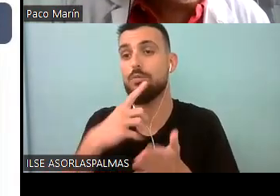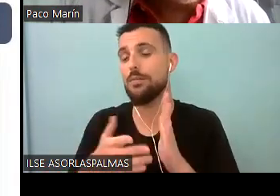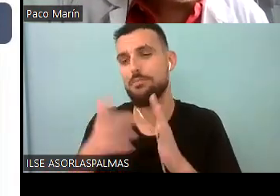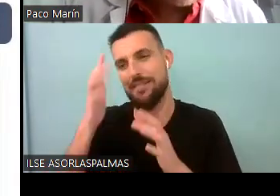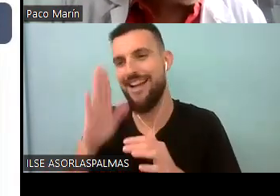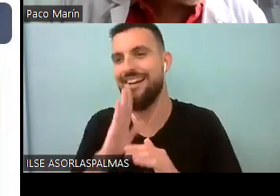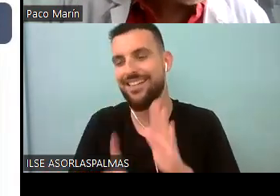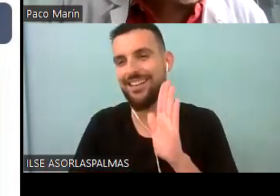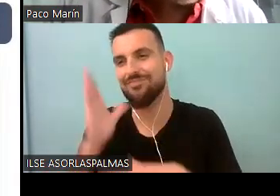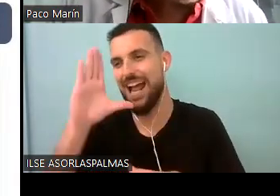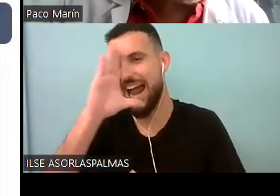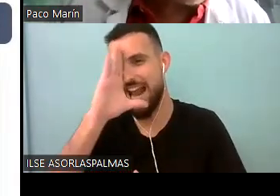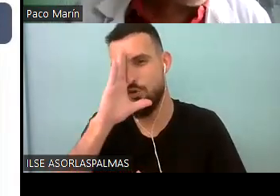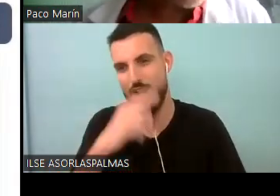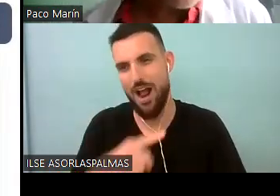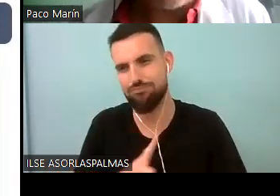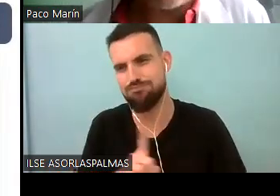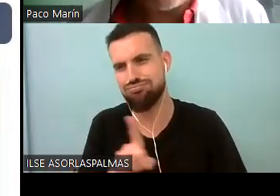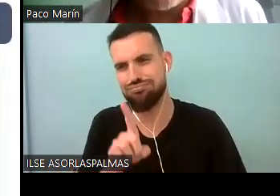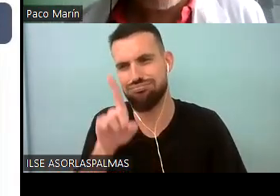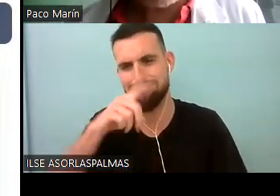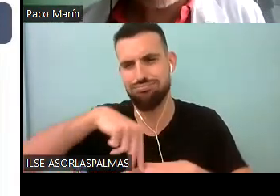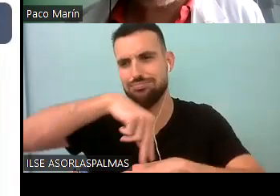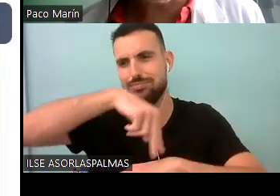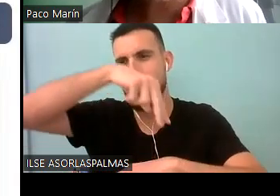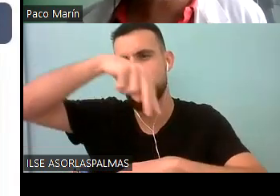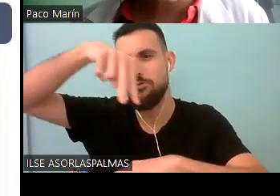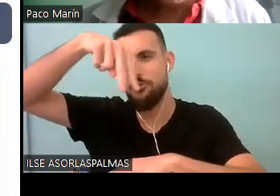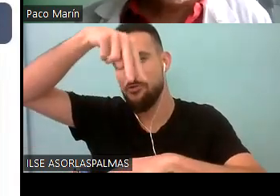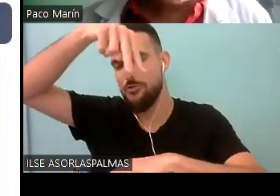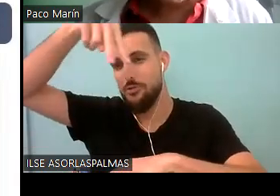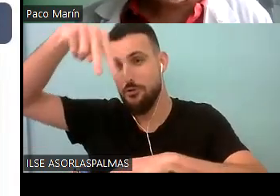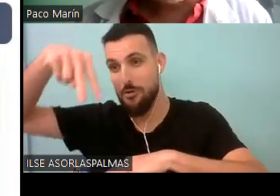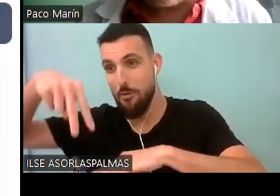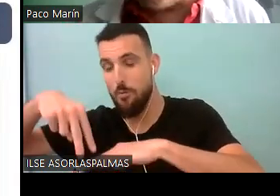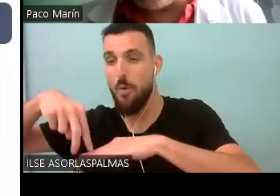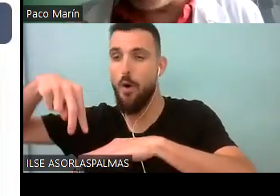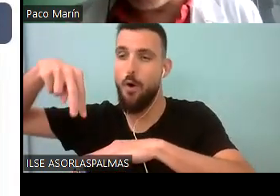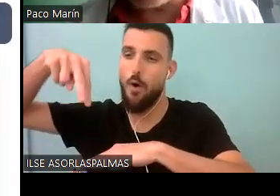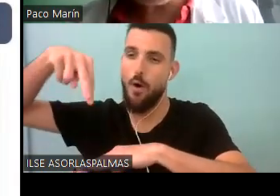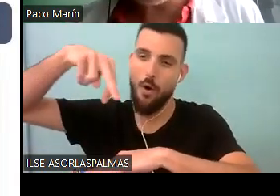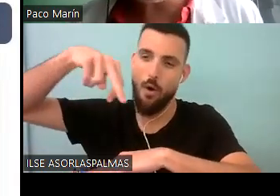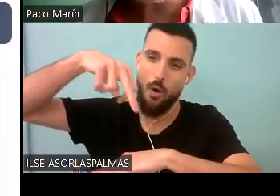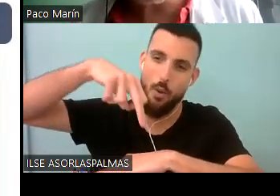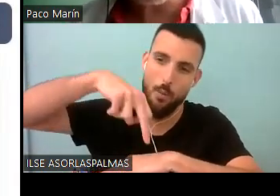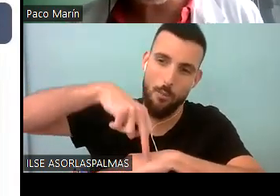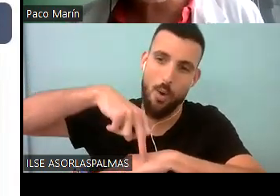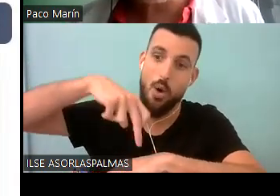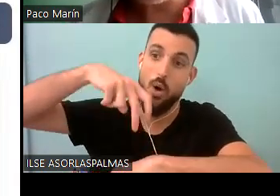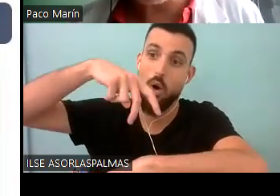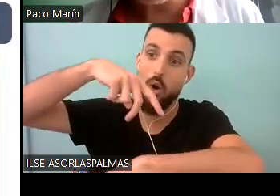que probablemente nuestros nietos o nuestros bisnietos podrán hacerlo. Hacemos un viaje a la Luna, no estamos